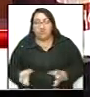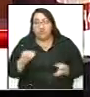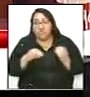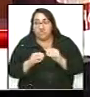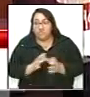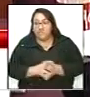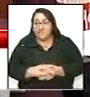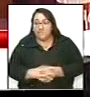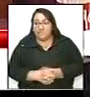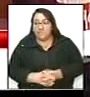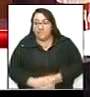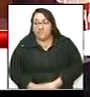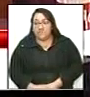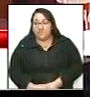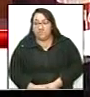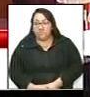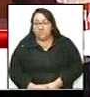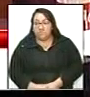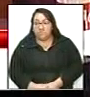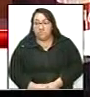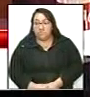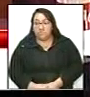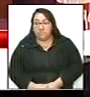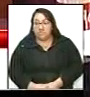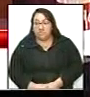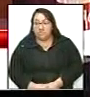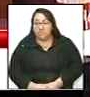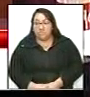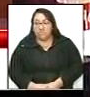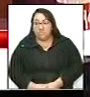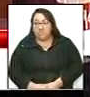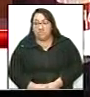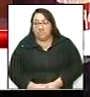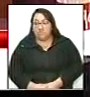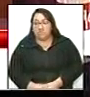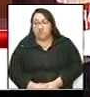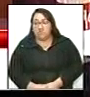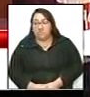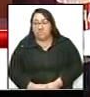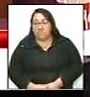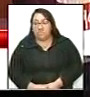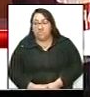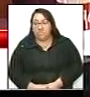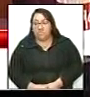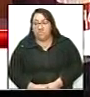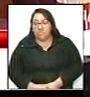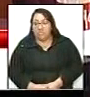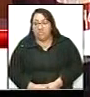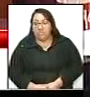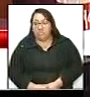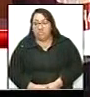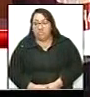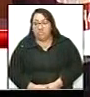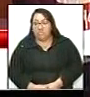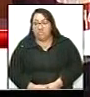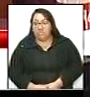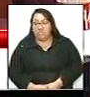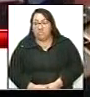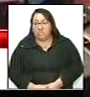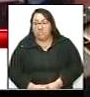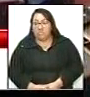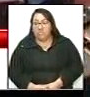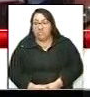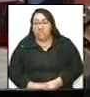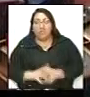Sí, el insumo. Bueno, pero eso creo que sí puede, porque si no, la invitación, claro, ha sido para otro tema, imagino. Gracias. Gracias, congresista Galarreta.